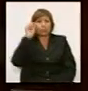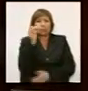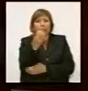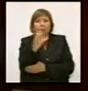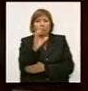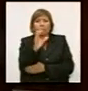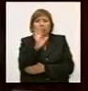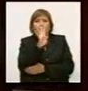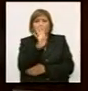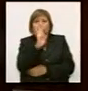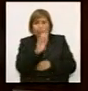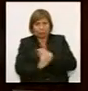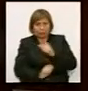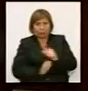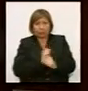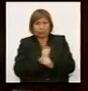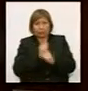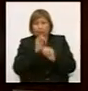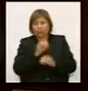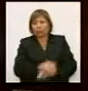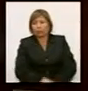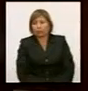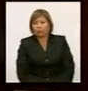pasó 4 años,